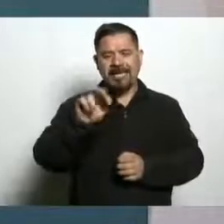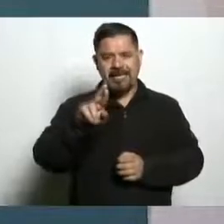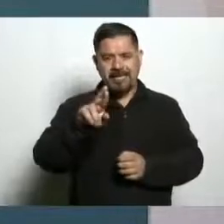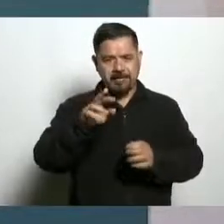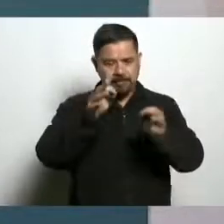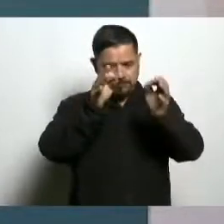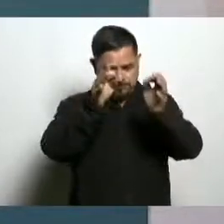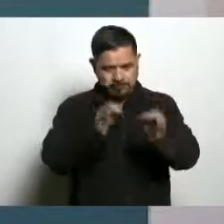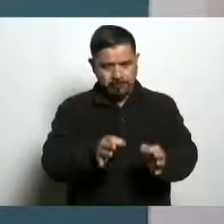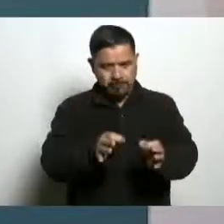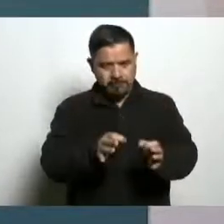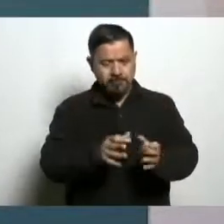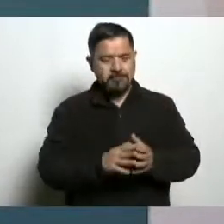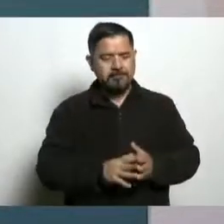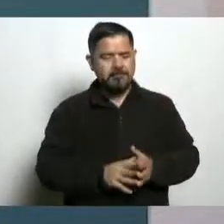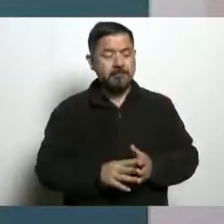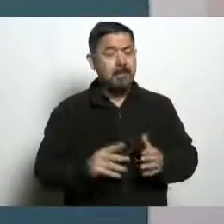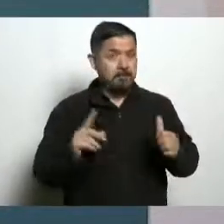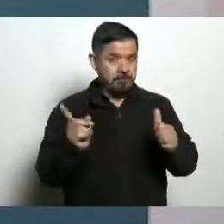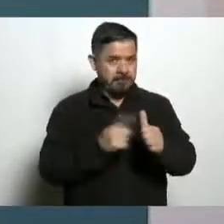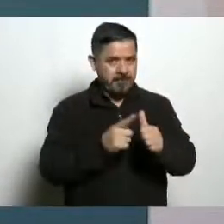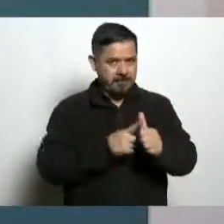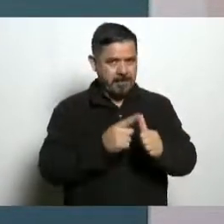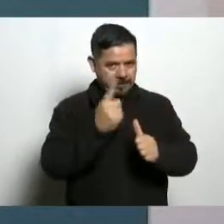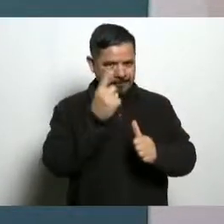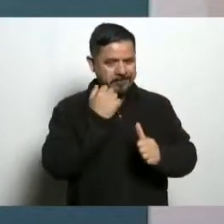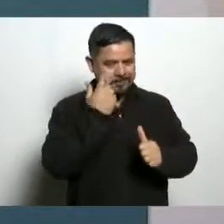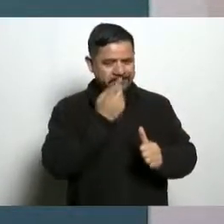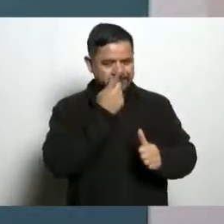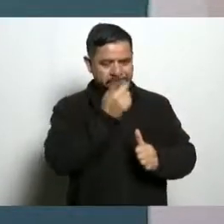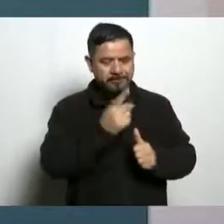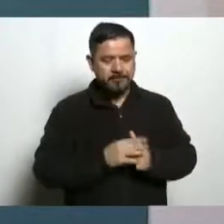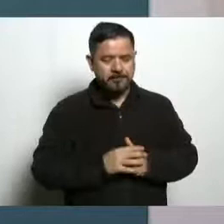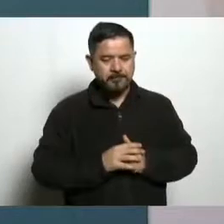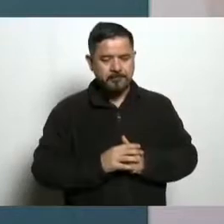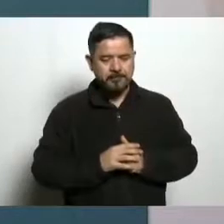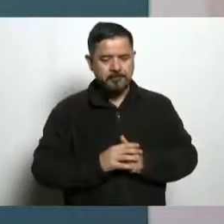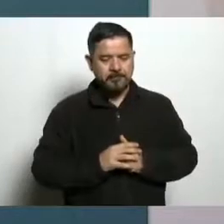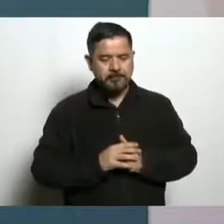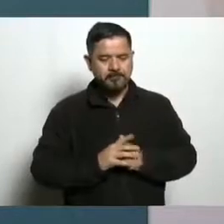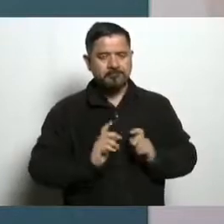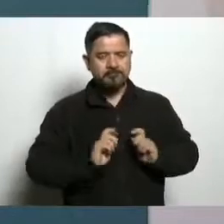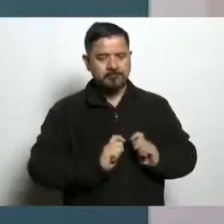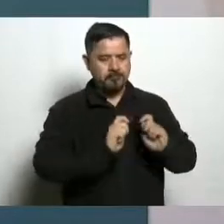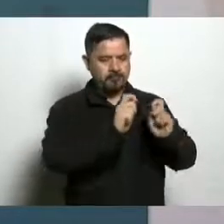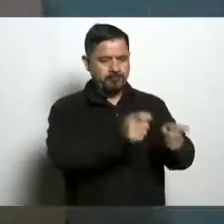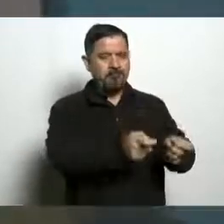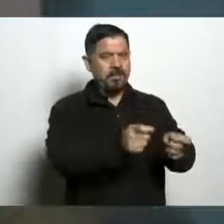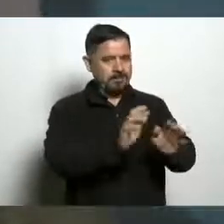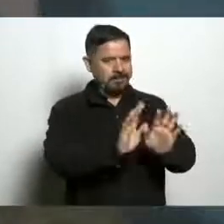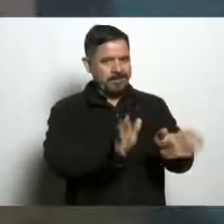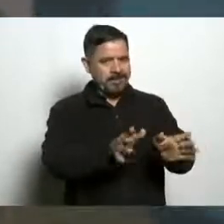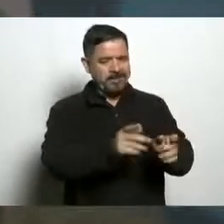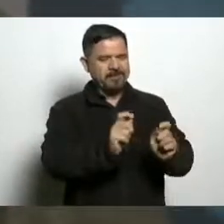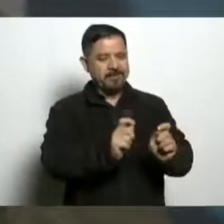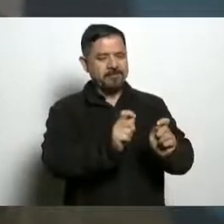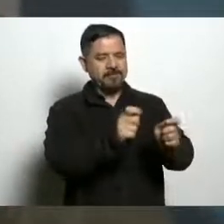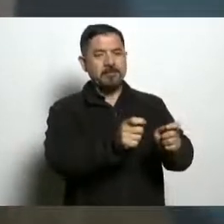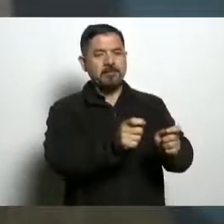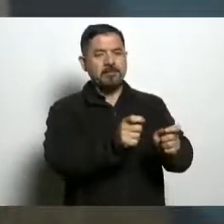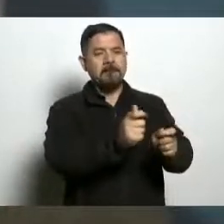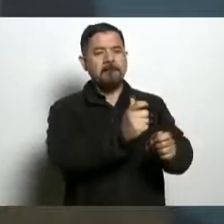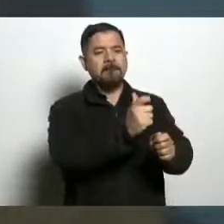cosas. Primero, que ya se entregó el